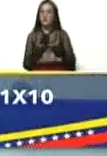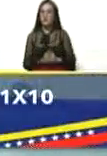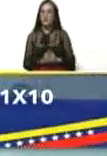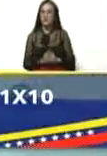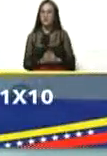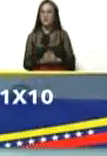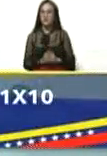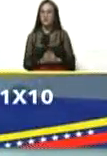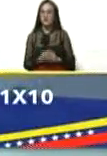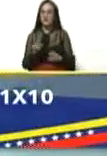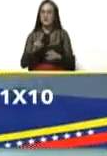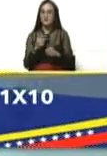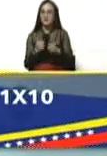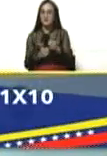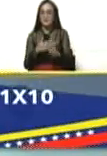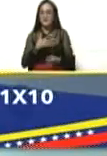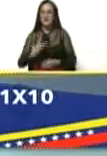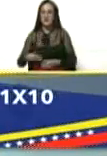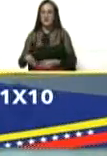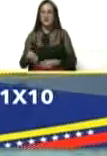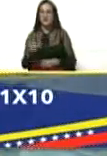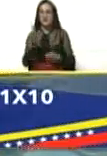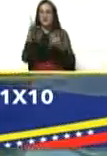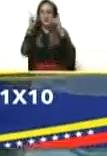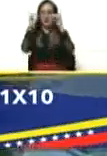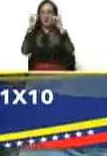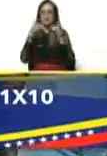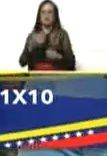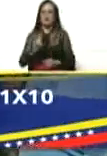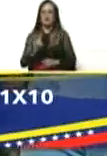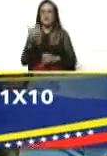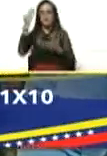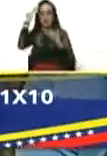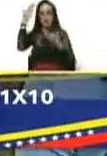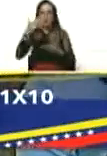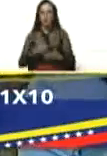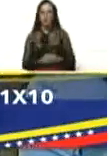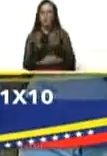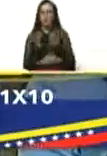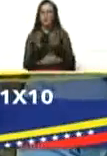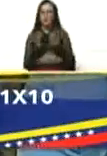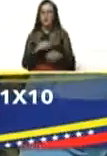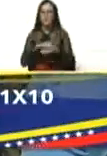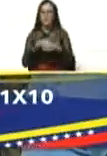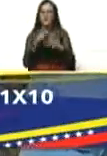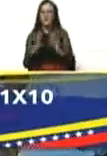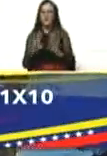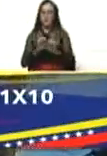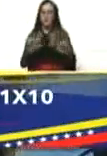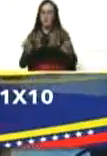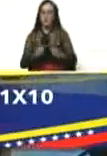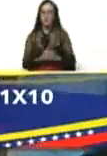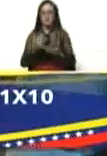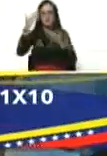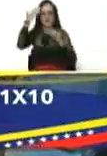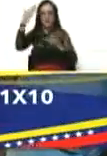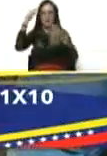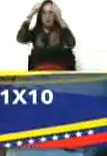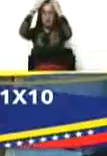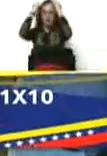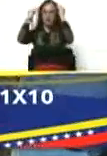está la vicepresidenta ejecutiva Delcy Rodríguez, salúdala. Está la ministra de Educación, salúdala.